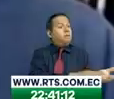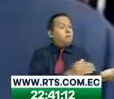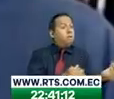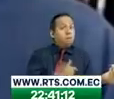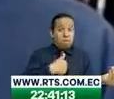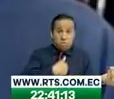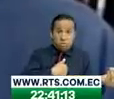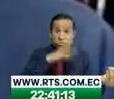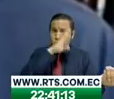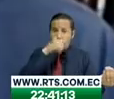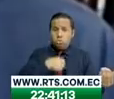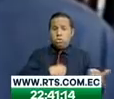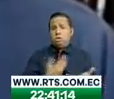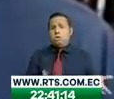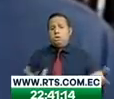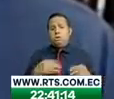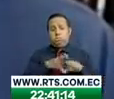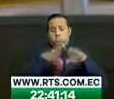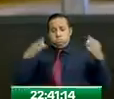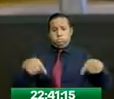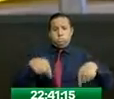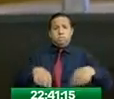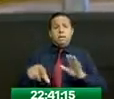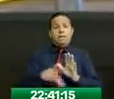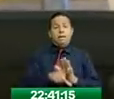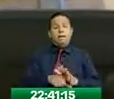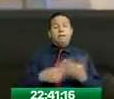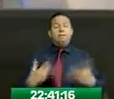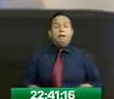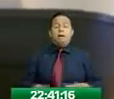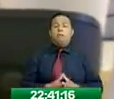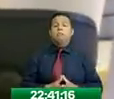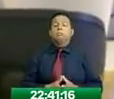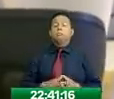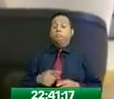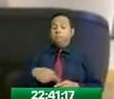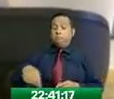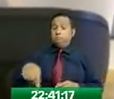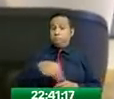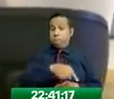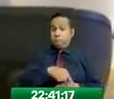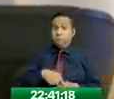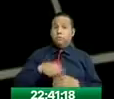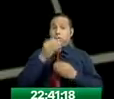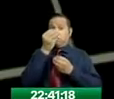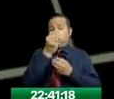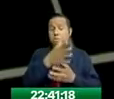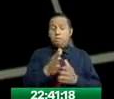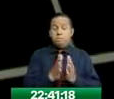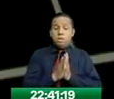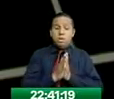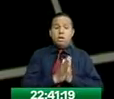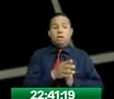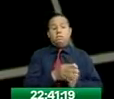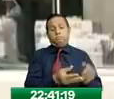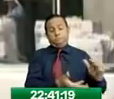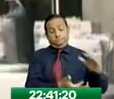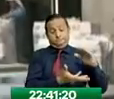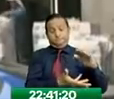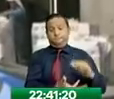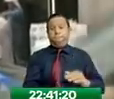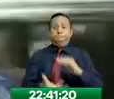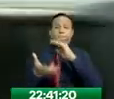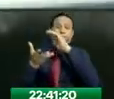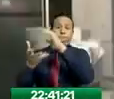alguno. En la mesa legislativa en donde se vertieron las acusaciones, se pidió que esta información se entregue a la fiscal general,